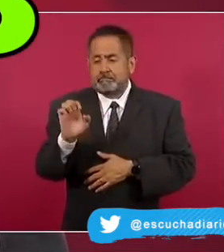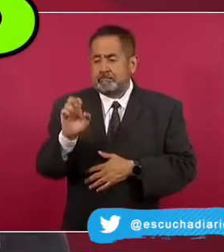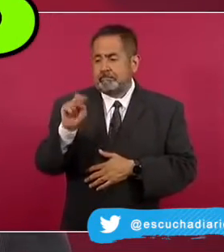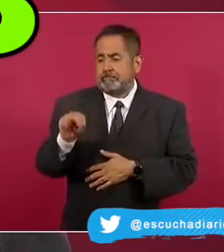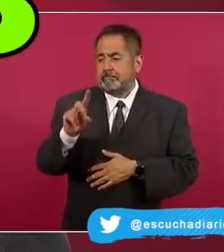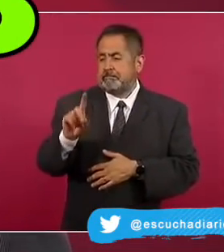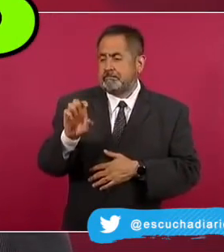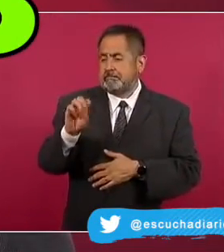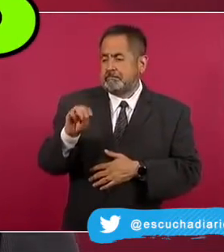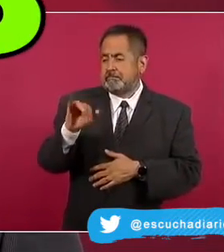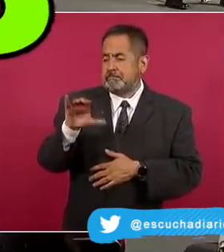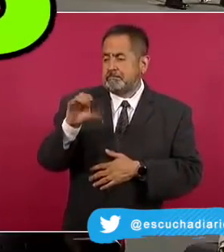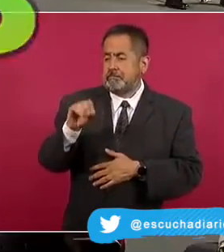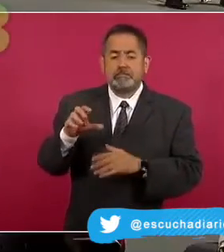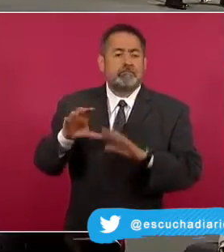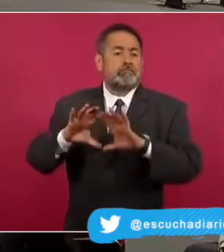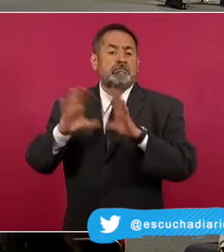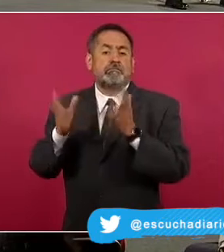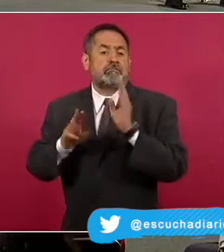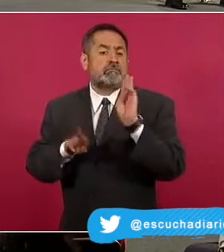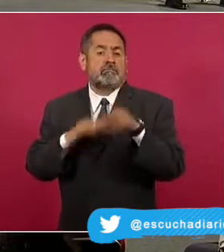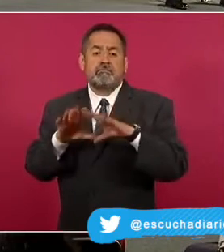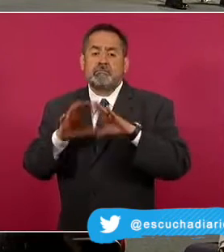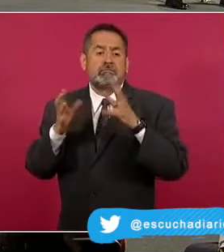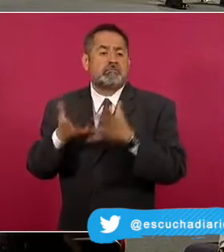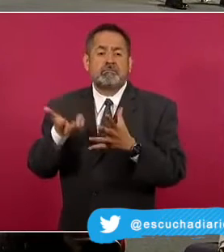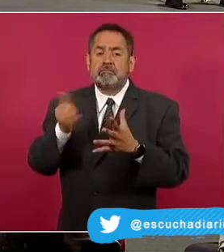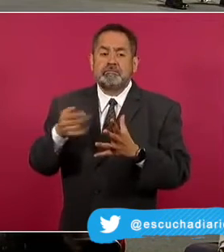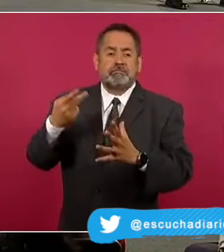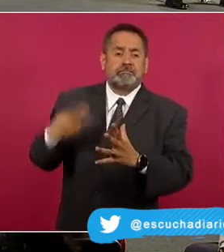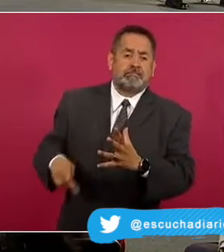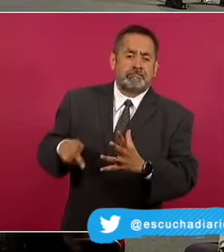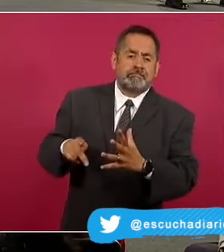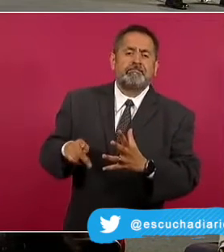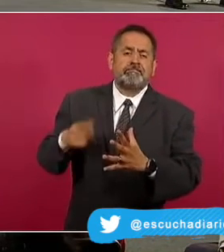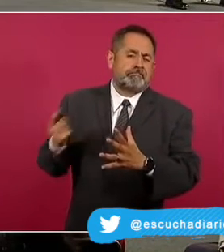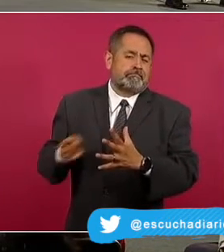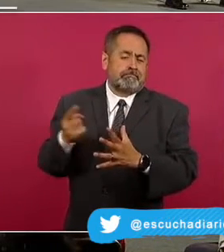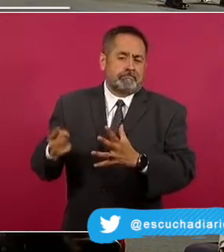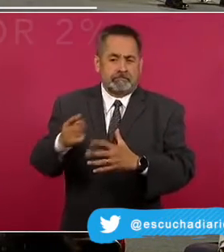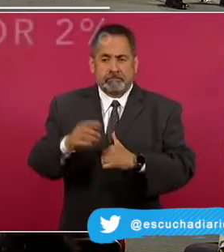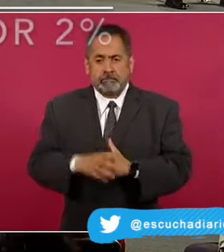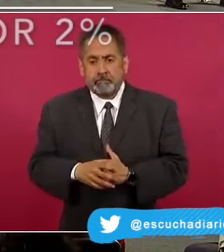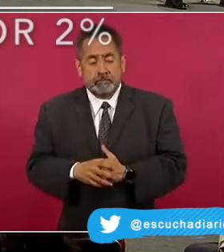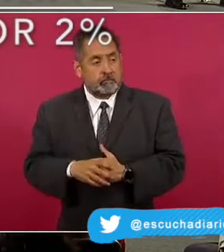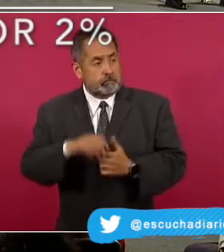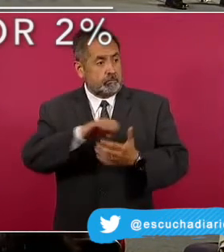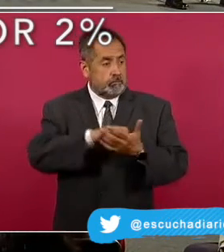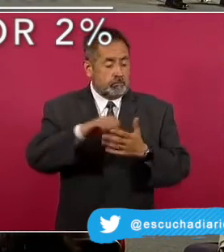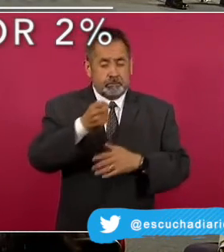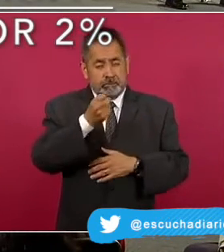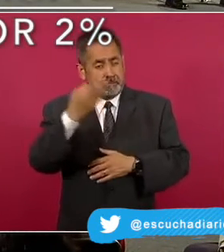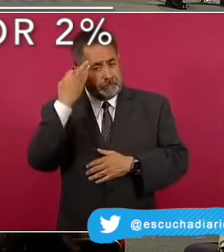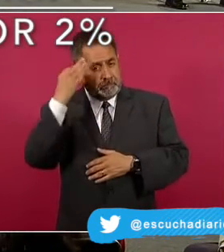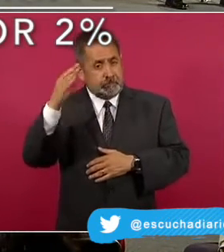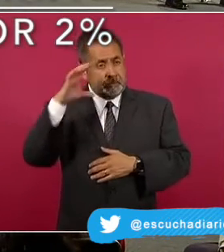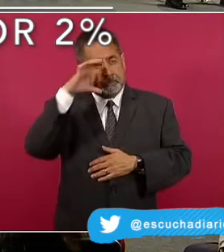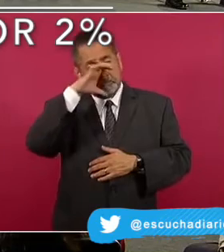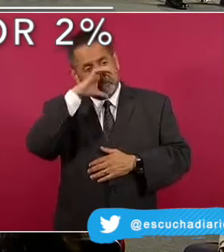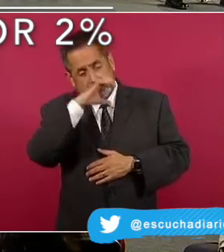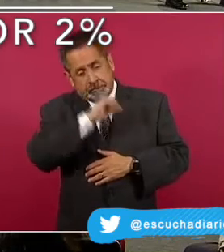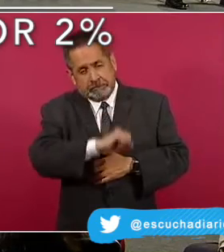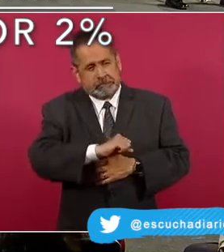8.488 casos menos. A nivel nacional, la ocupación hospitalaria de camas generales disminuyó 1 punto porcentual para ubicarse